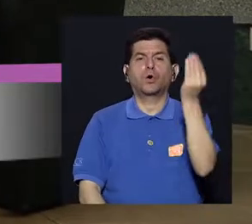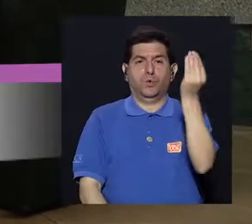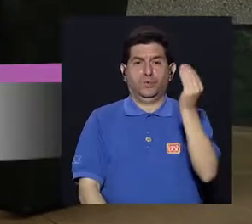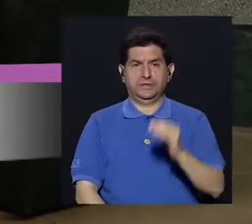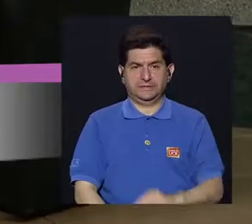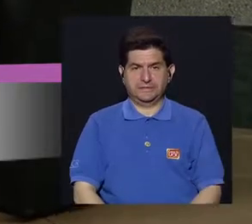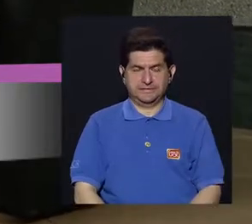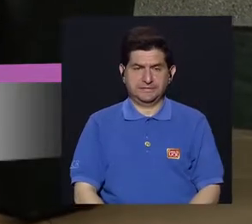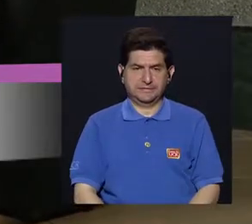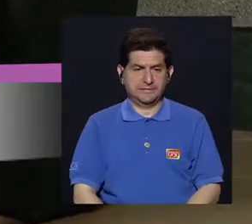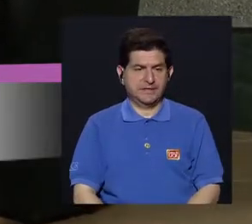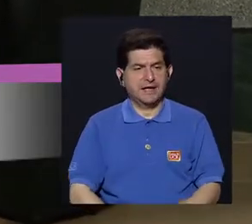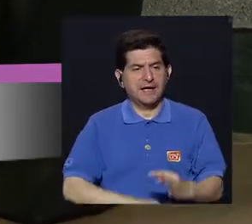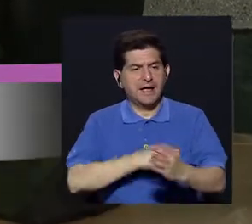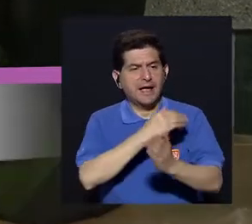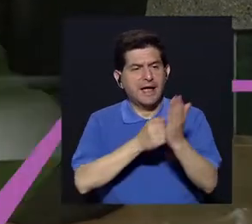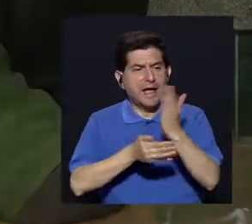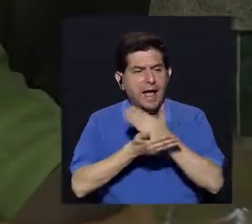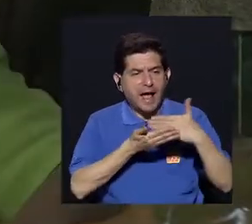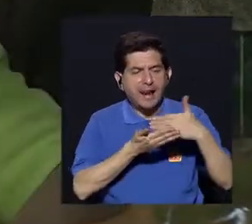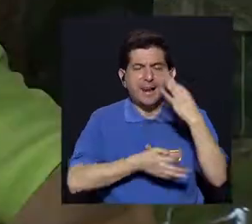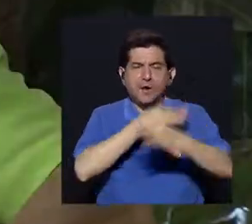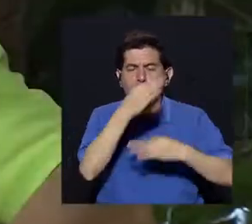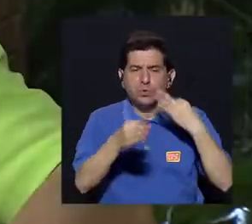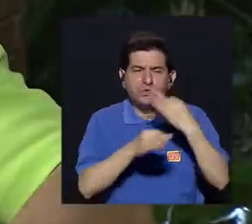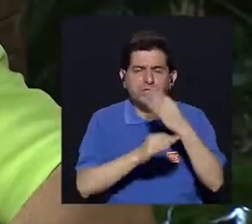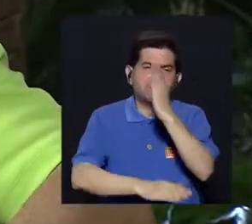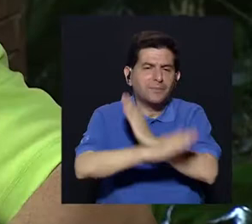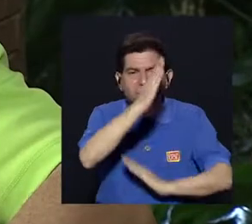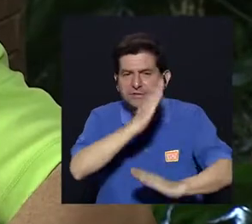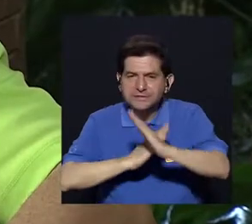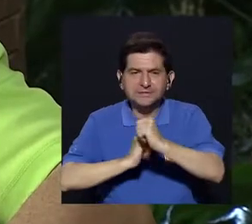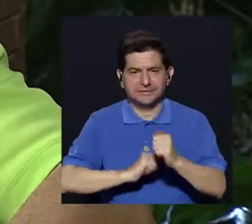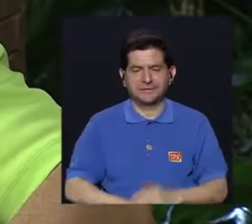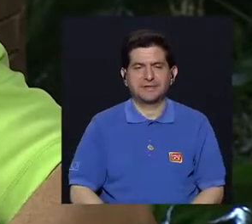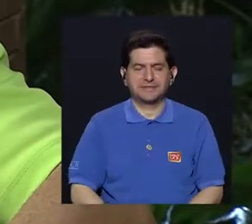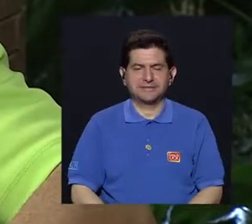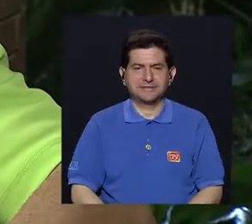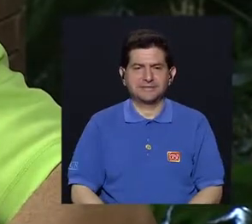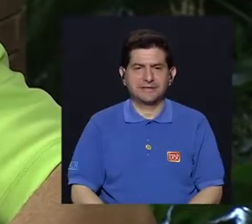adolescentes con algún tipo de discapacidad, por ejemplo,